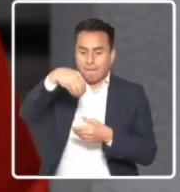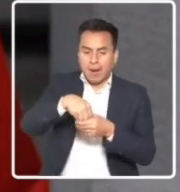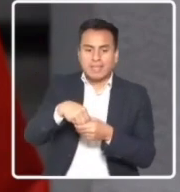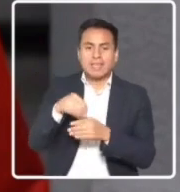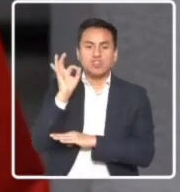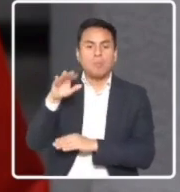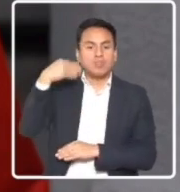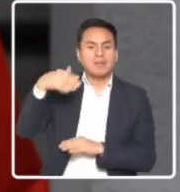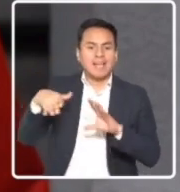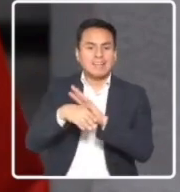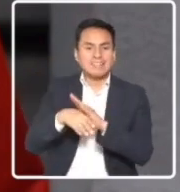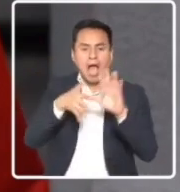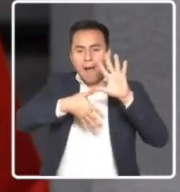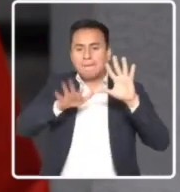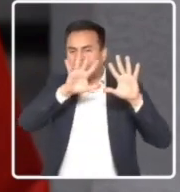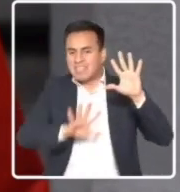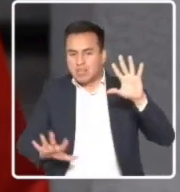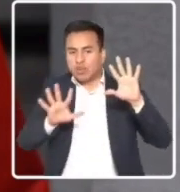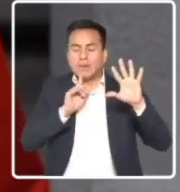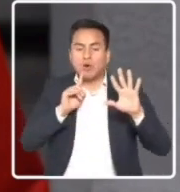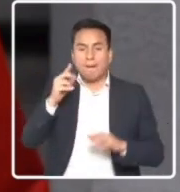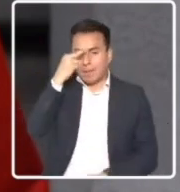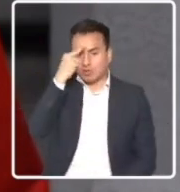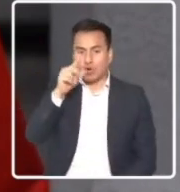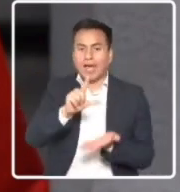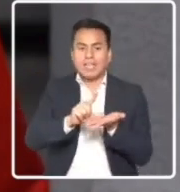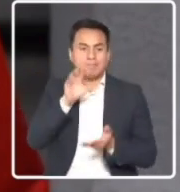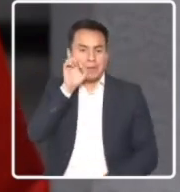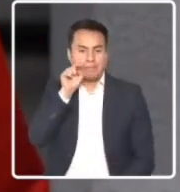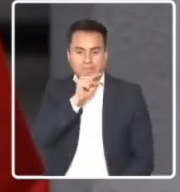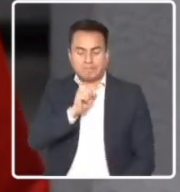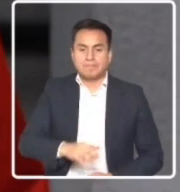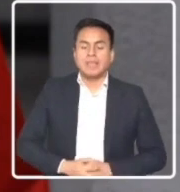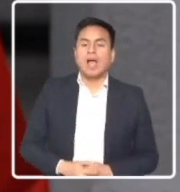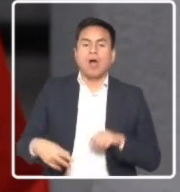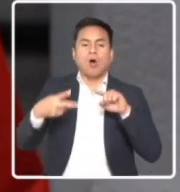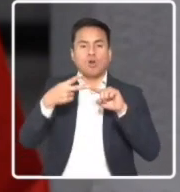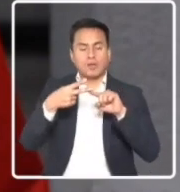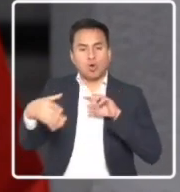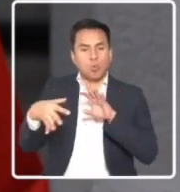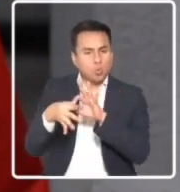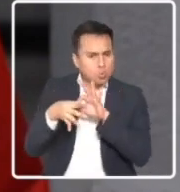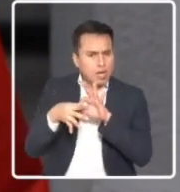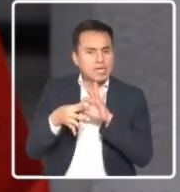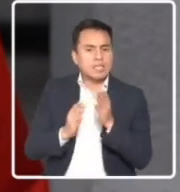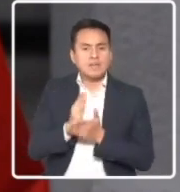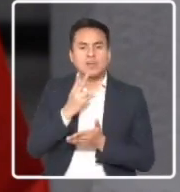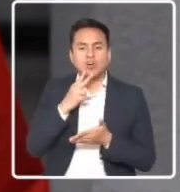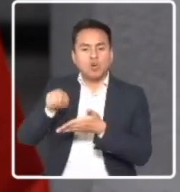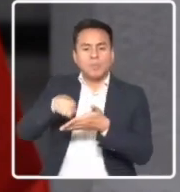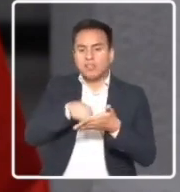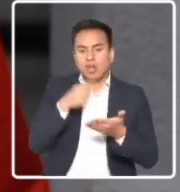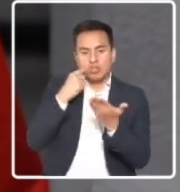próxima reunión de la Alianza del Pacífico que tendremos en marzo en Lima. Otro paso conjunto es la entrada en vigor del convenio